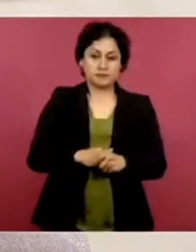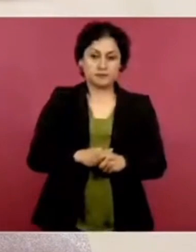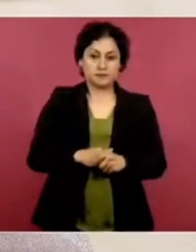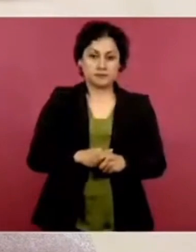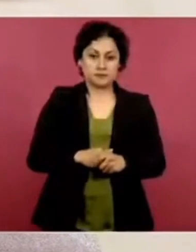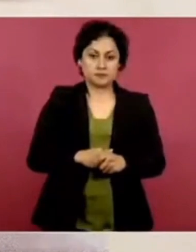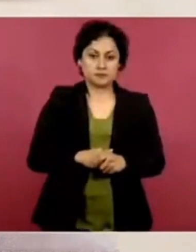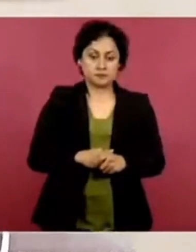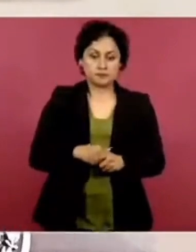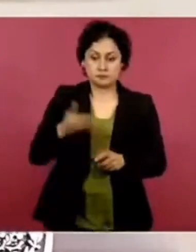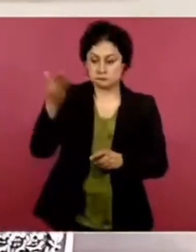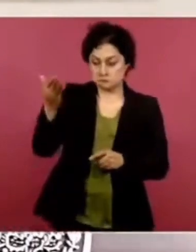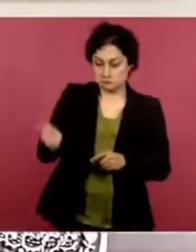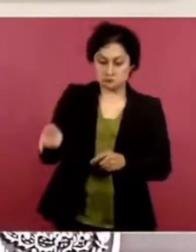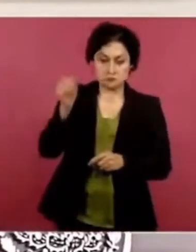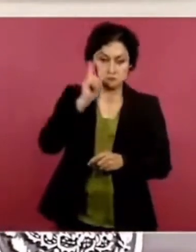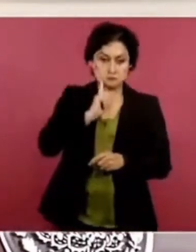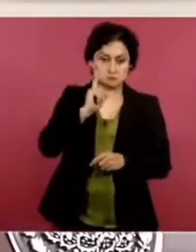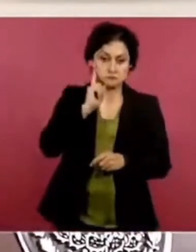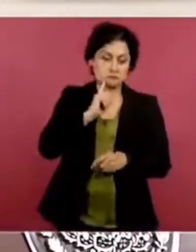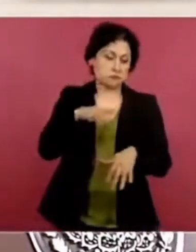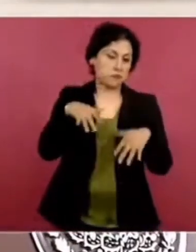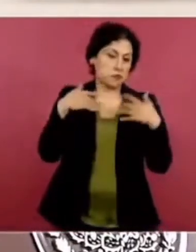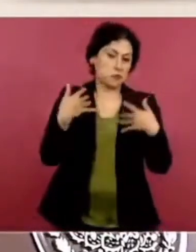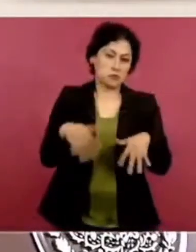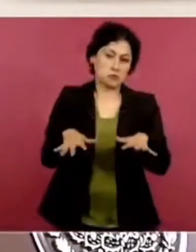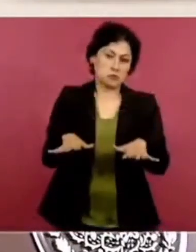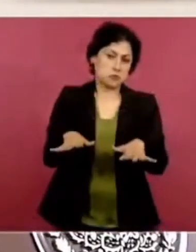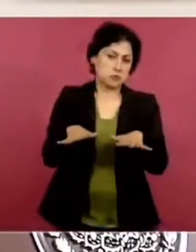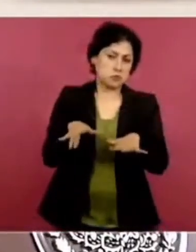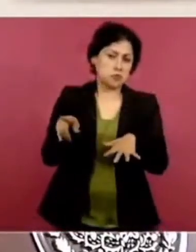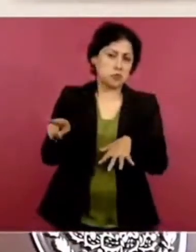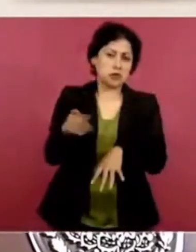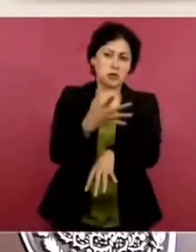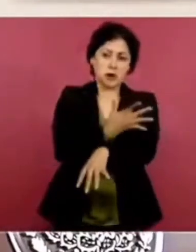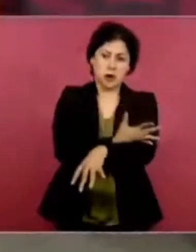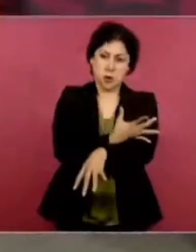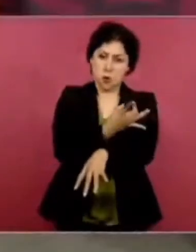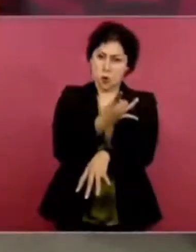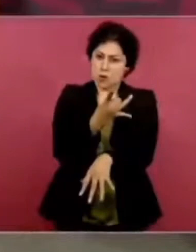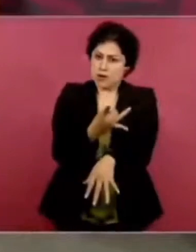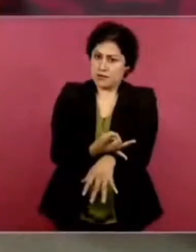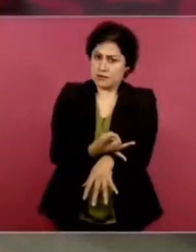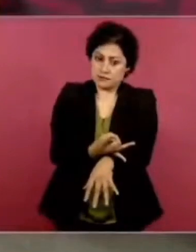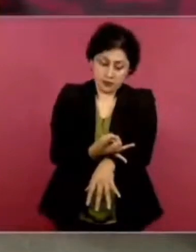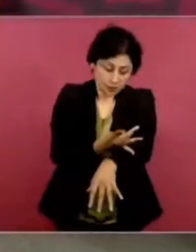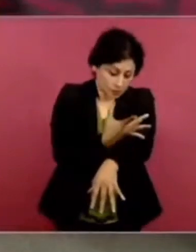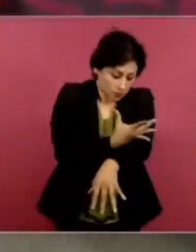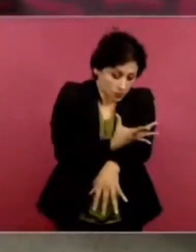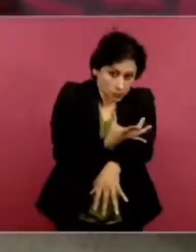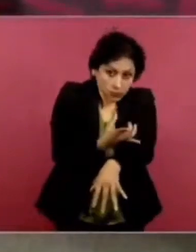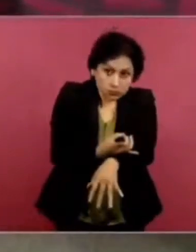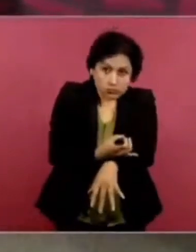una mujer excepcional, honesta, eso es muy importante.